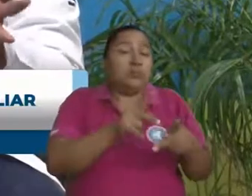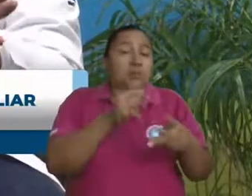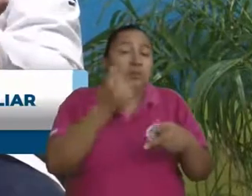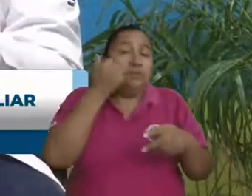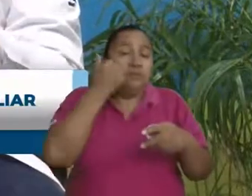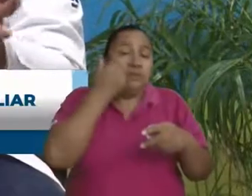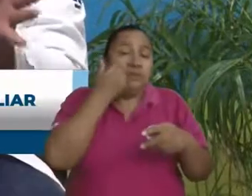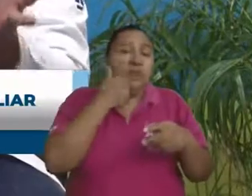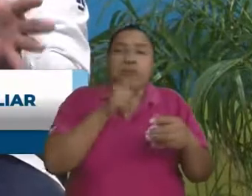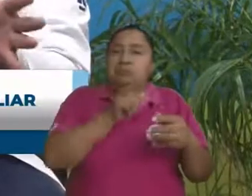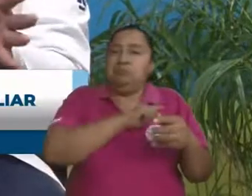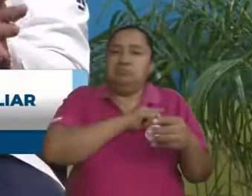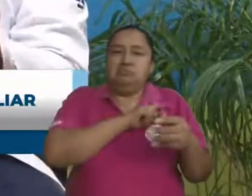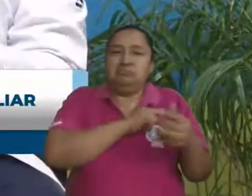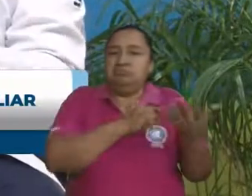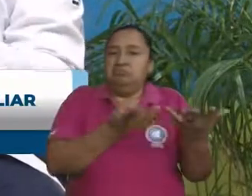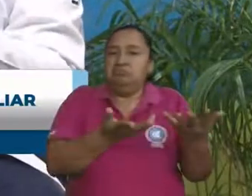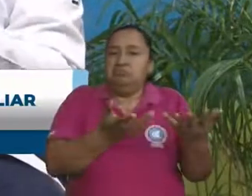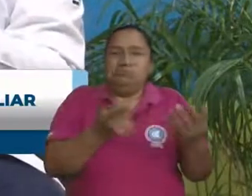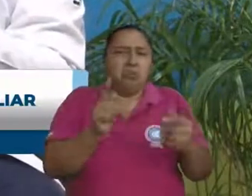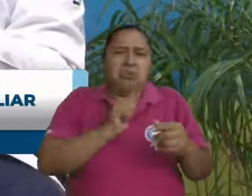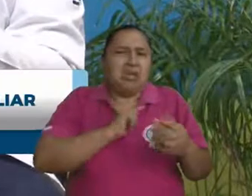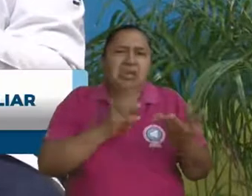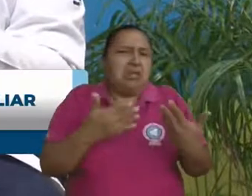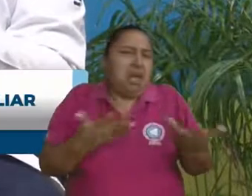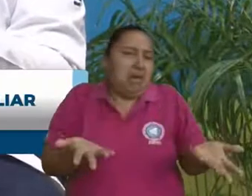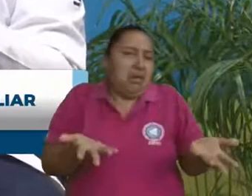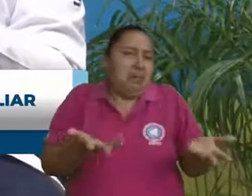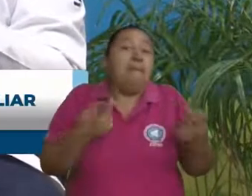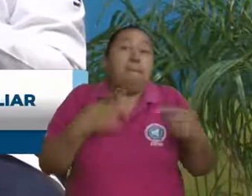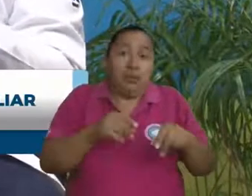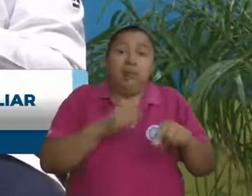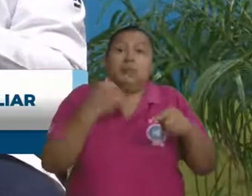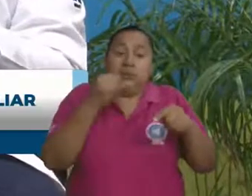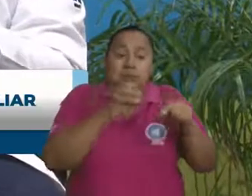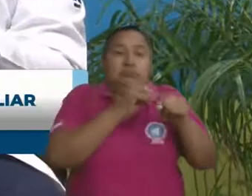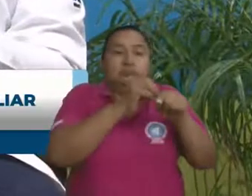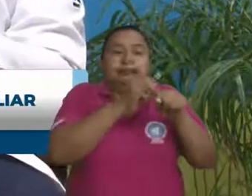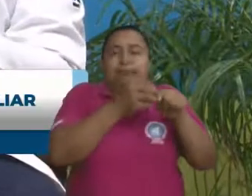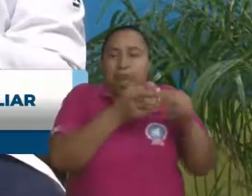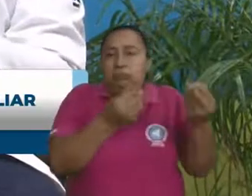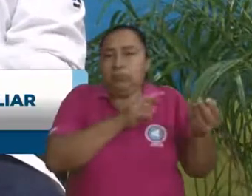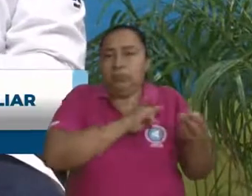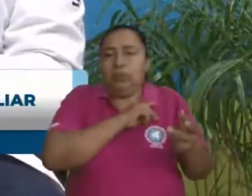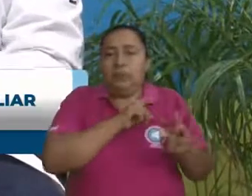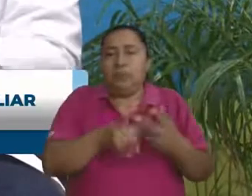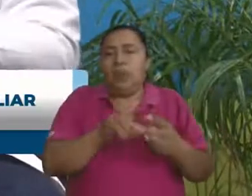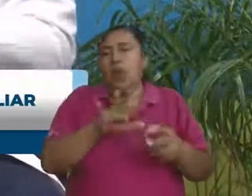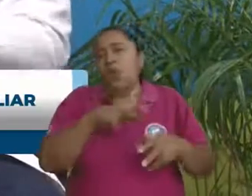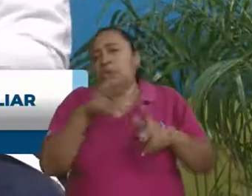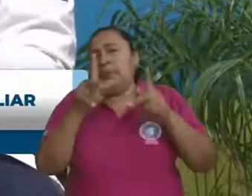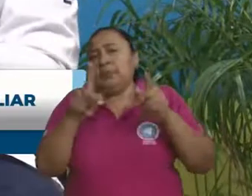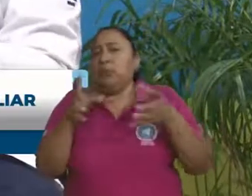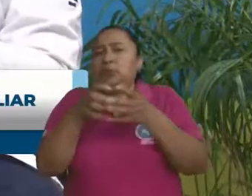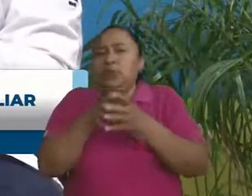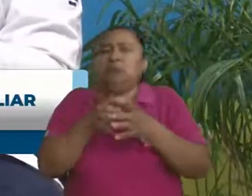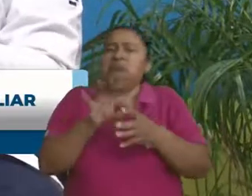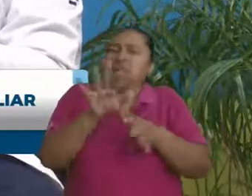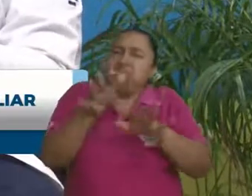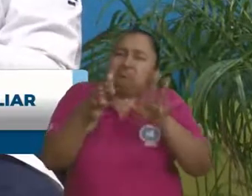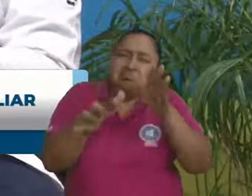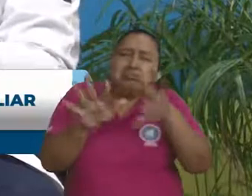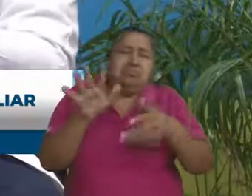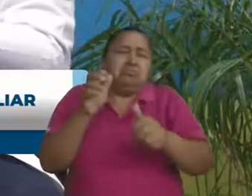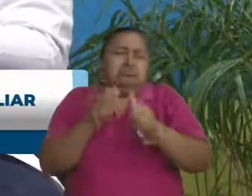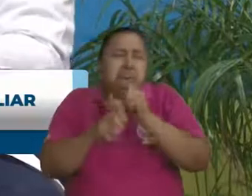presentar síntomas y tener la enfermedad activa. Hay otro grupo de pacientes que manifiestan síntomas usualmente leves. Hay un grupo de pacientes que